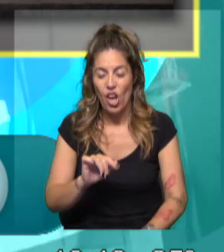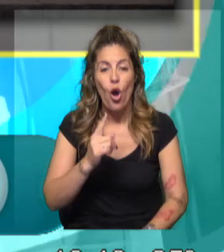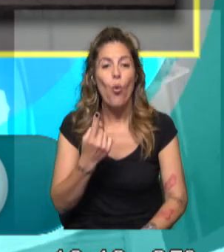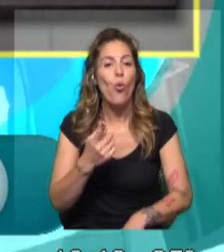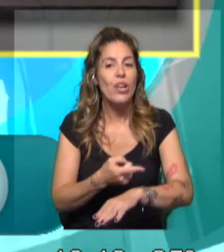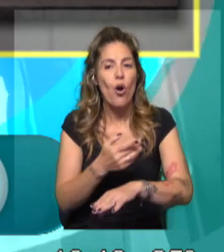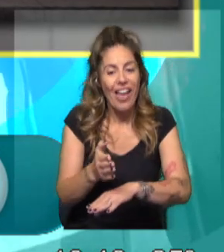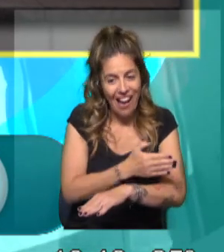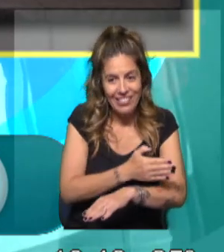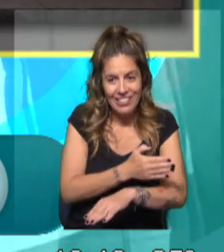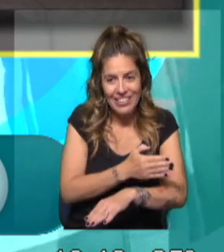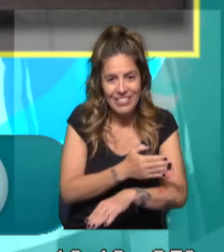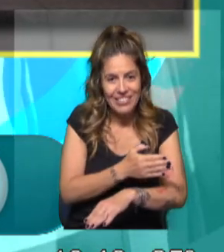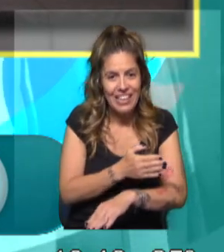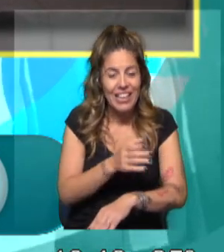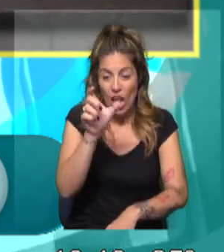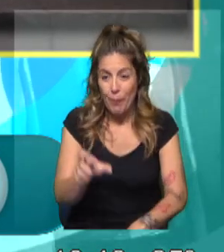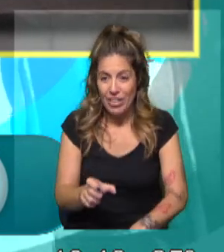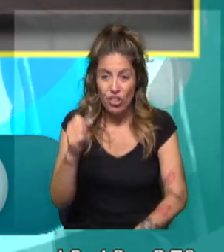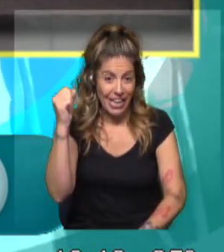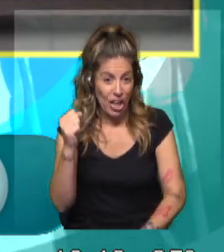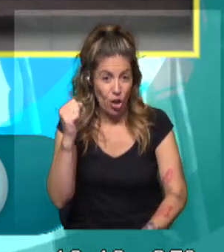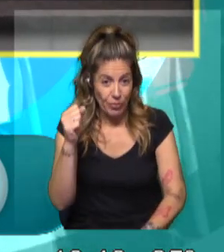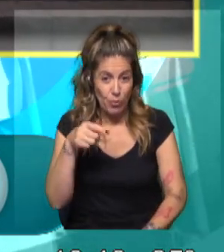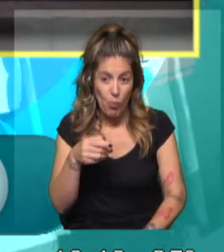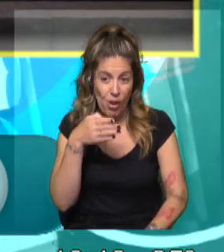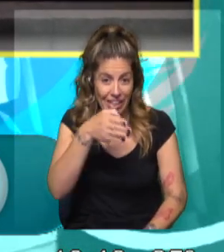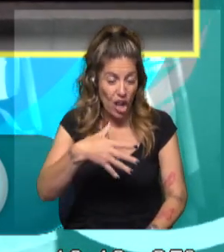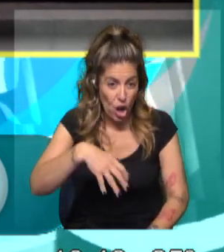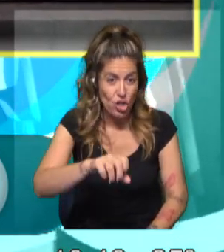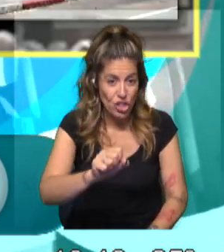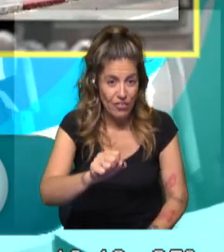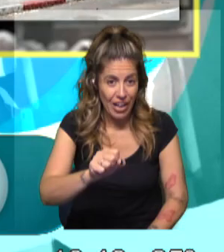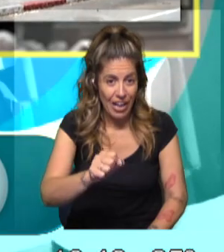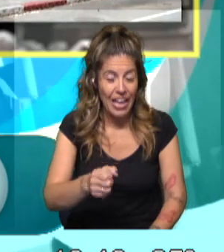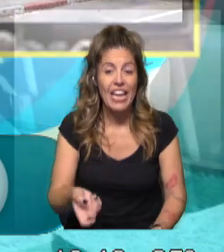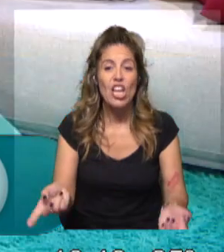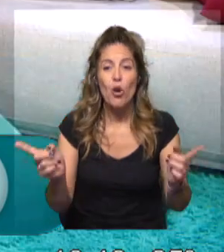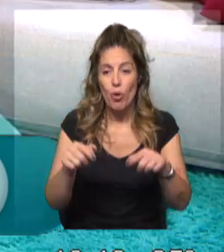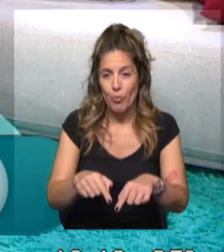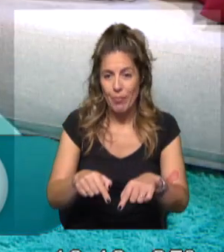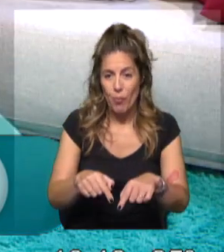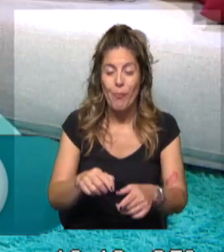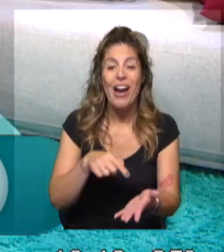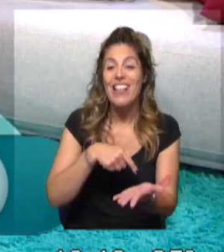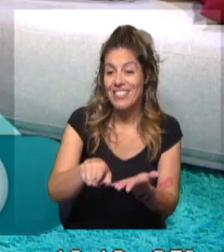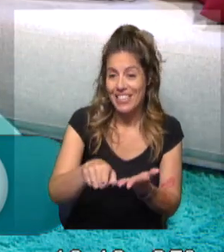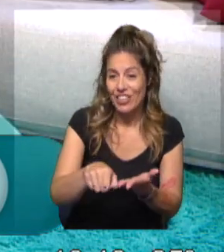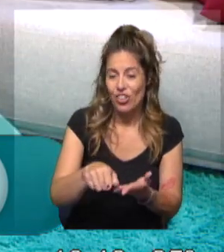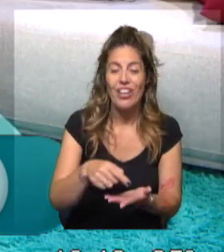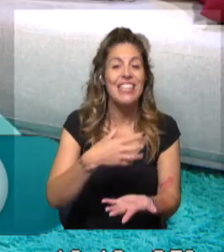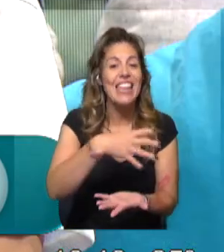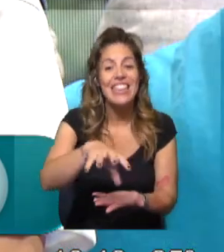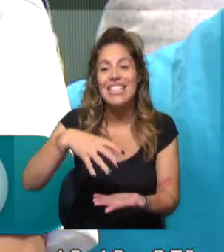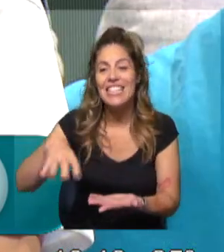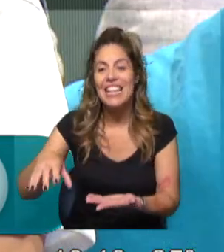hora antes de la función del Florencio, la gente va, se traslada, ve la función, termina y lo volvemos a traer para el centro. Y de esta descentralización del teatro